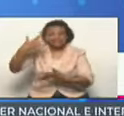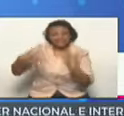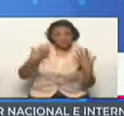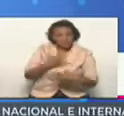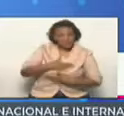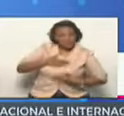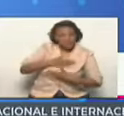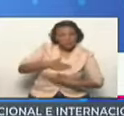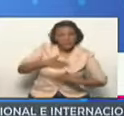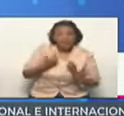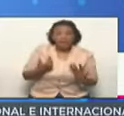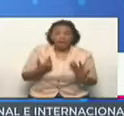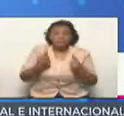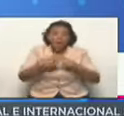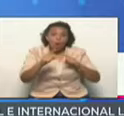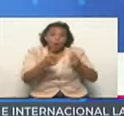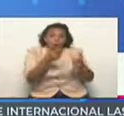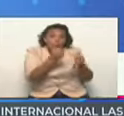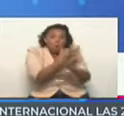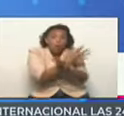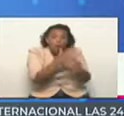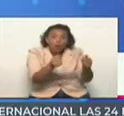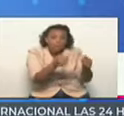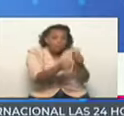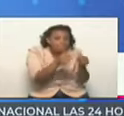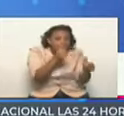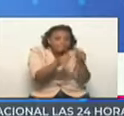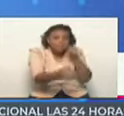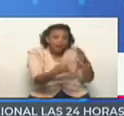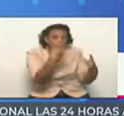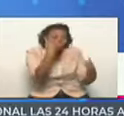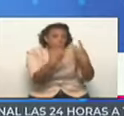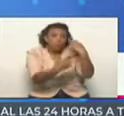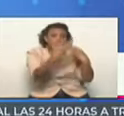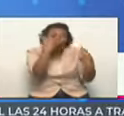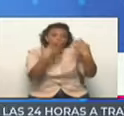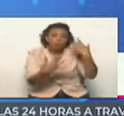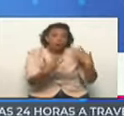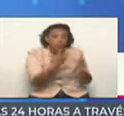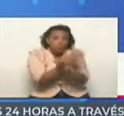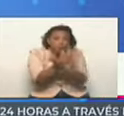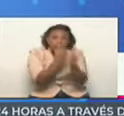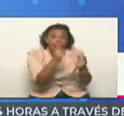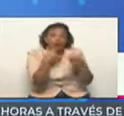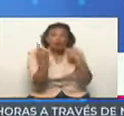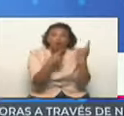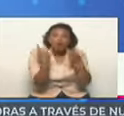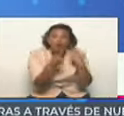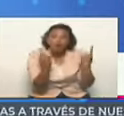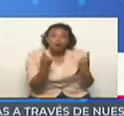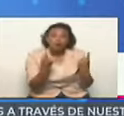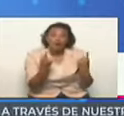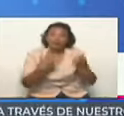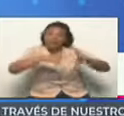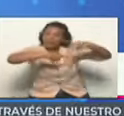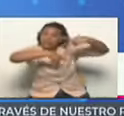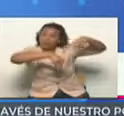disfrutar. Pero es que a través de los videojuegos, ¿verdad, Silita? A través de los videojuegos, ya no es solamente a través de